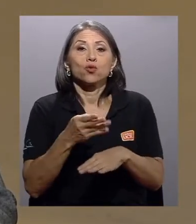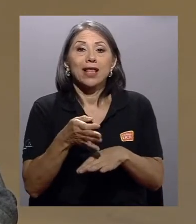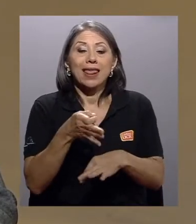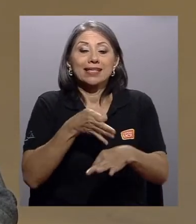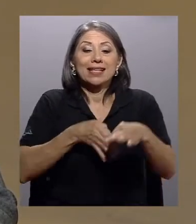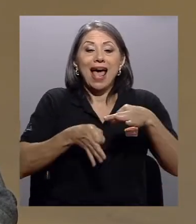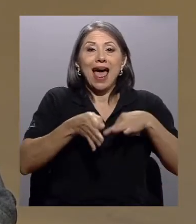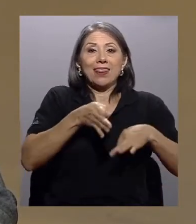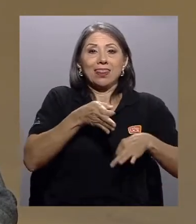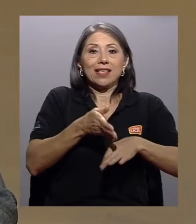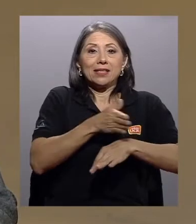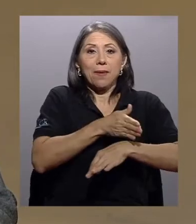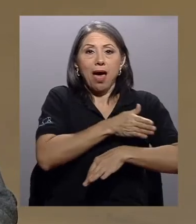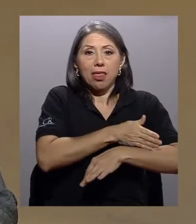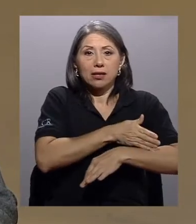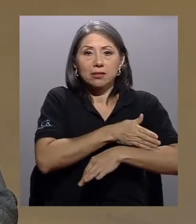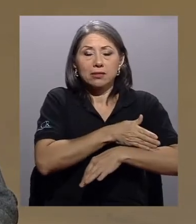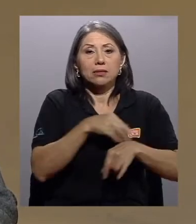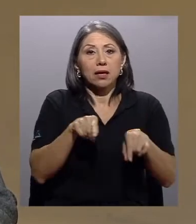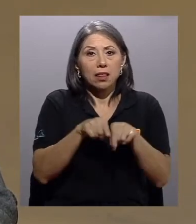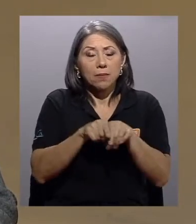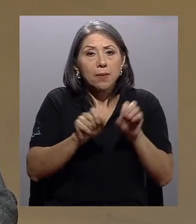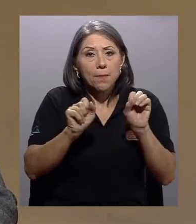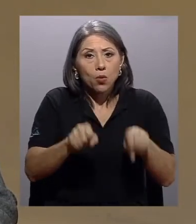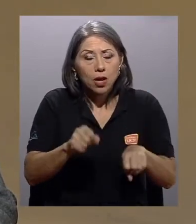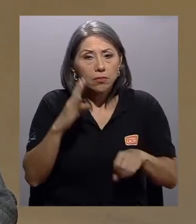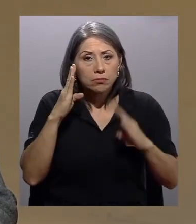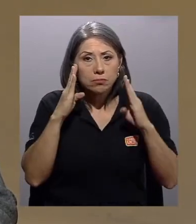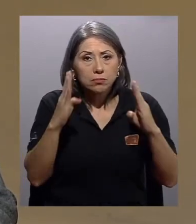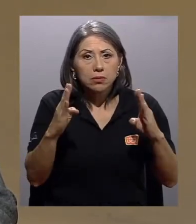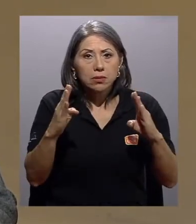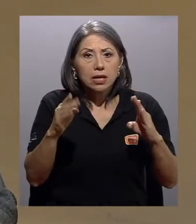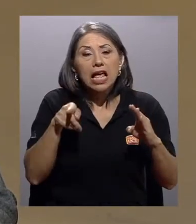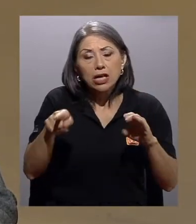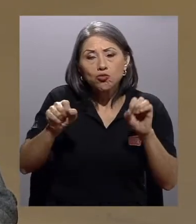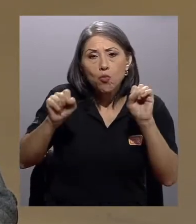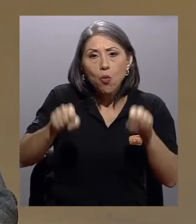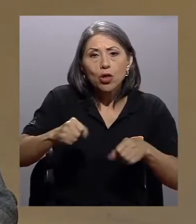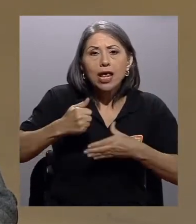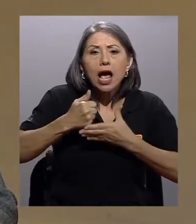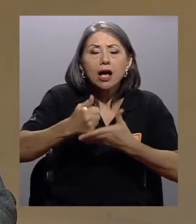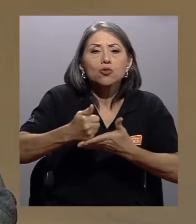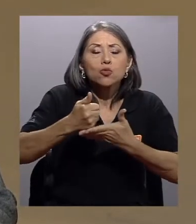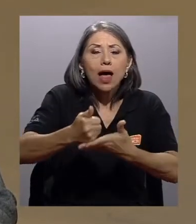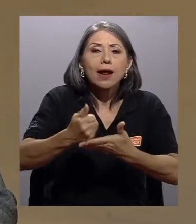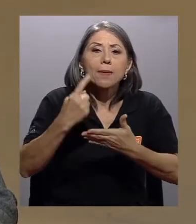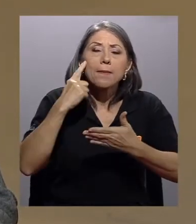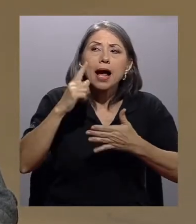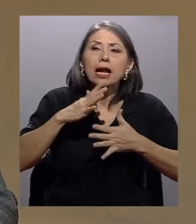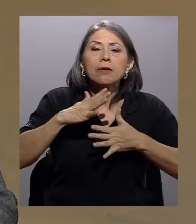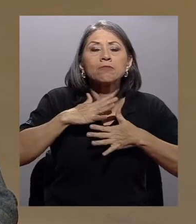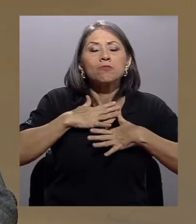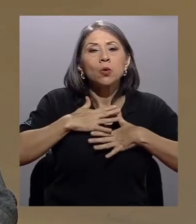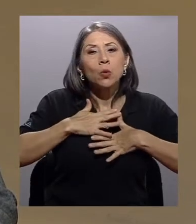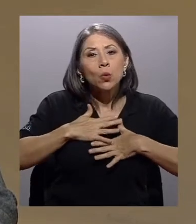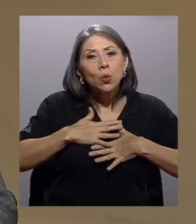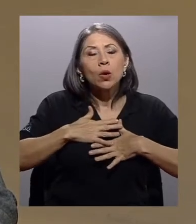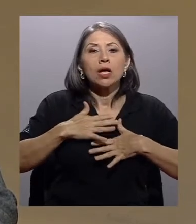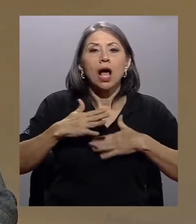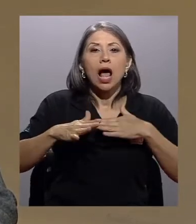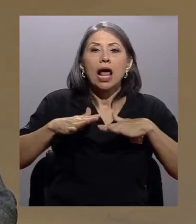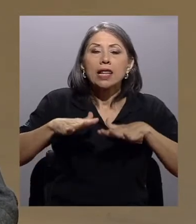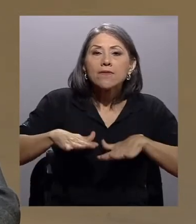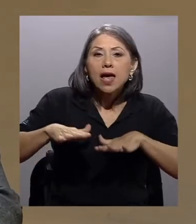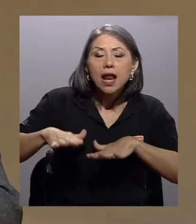en cuenta en esta discusión, podría ayudar un poco a alivianar, digamos, un poco